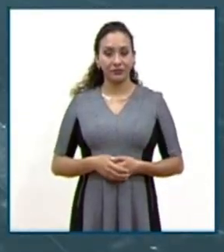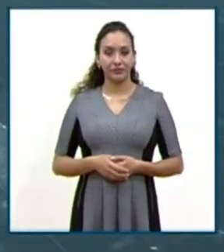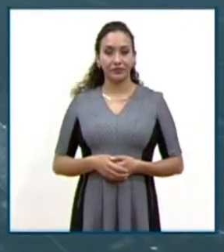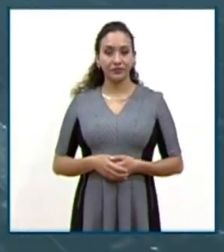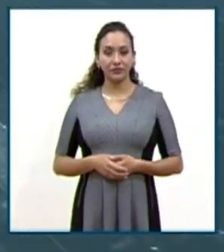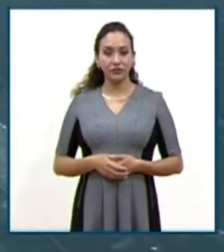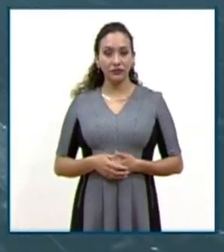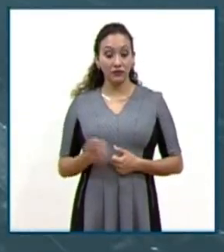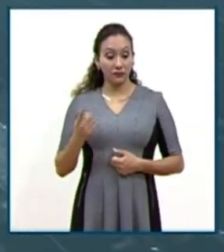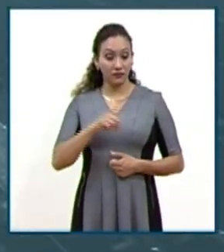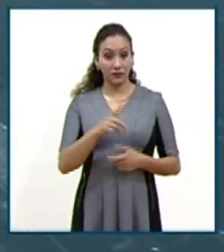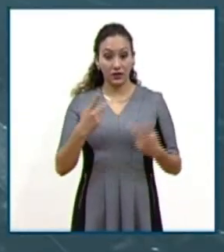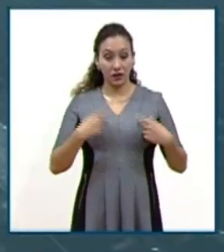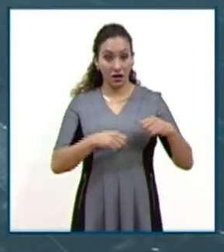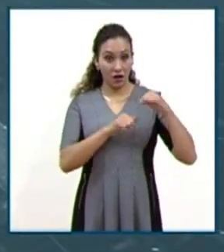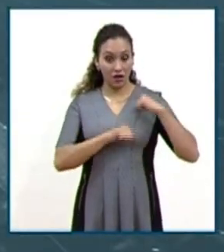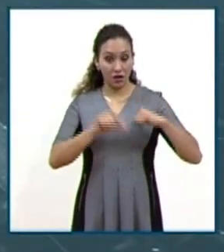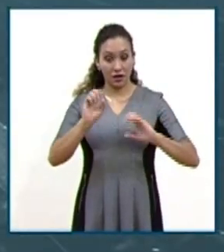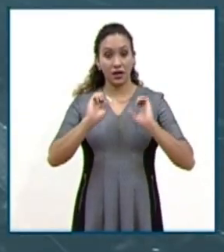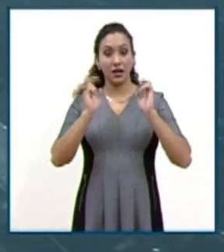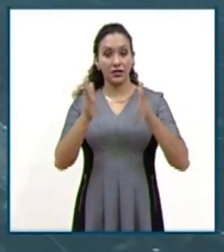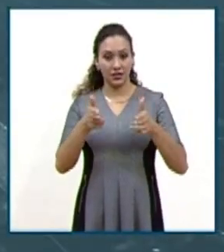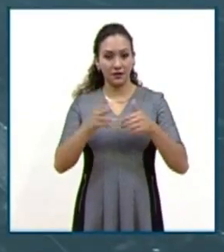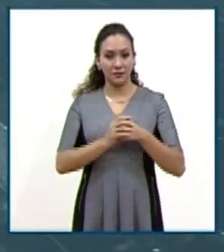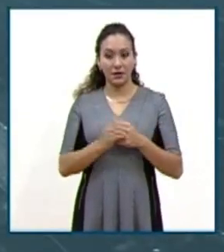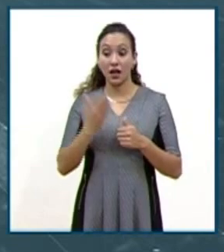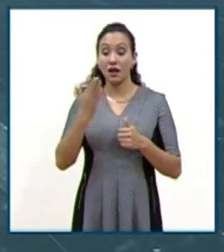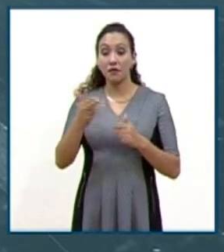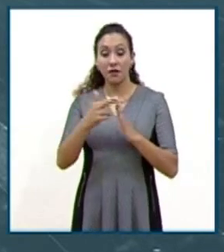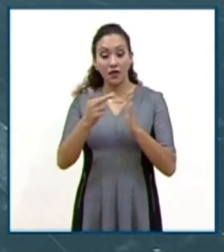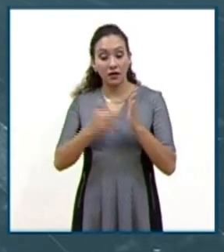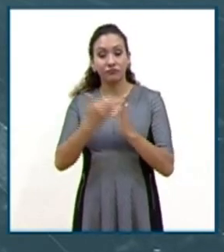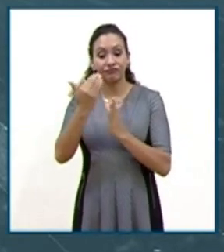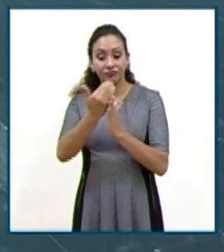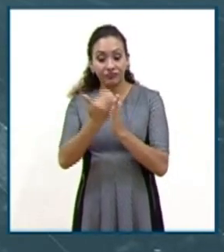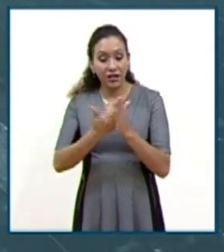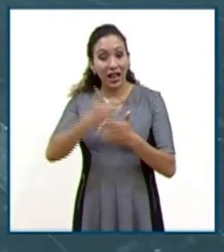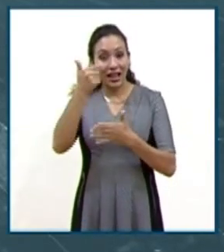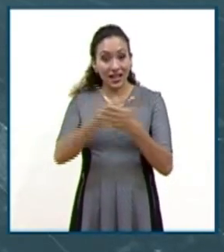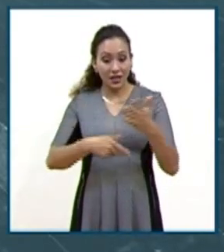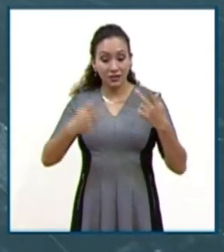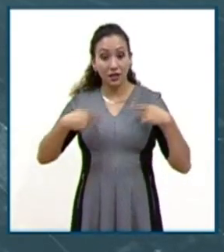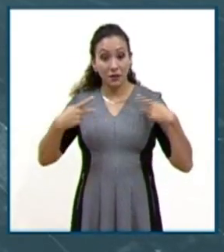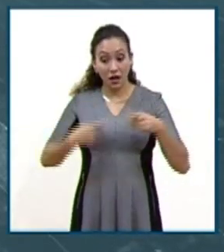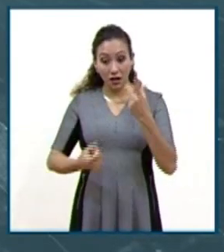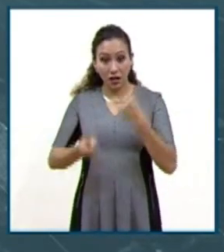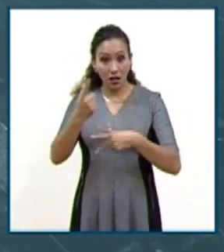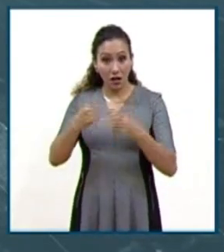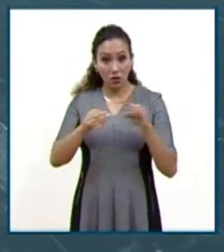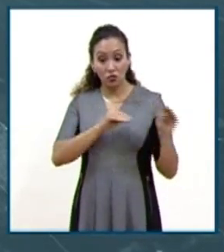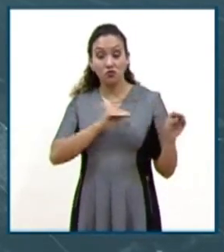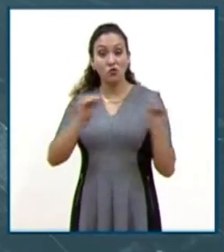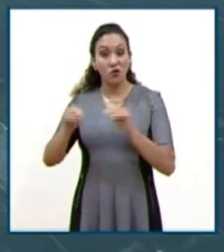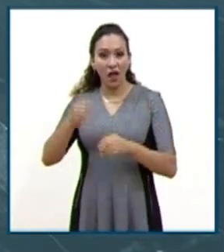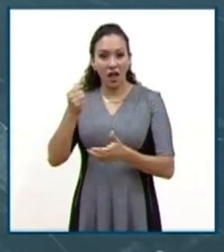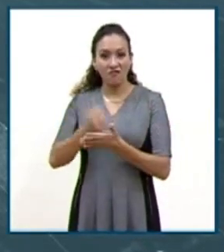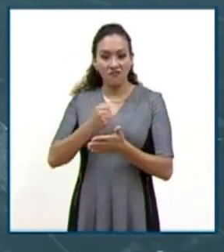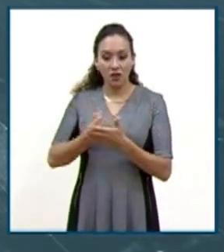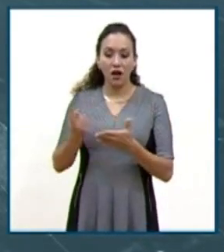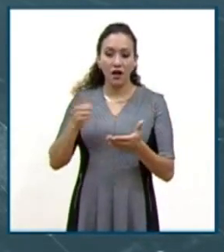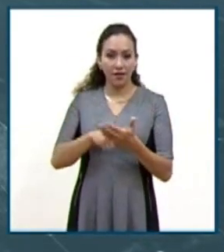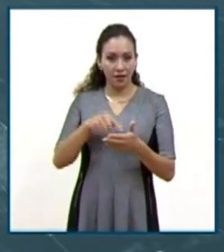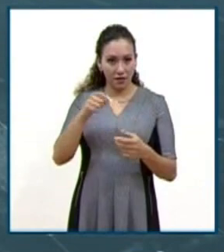Ordenan a las autoridades de Chiapas expedir reglamento, fondo y registro de personas víctimas de desplazamiento forzado interno.